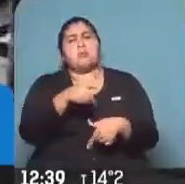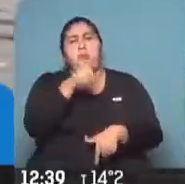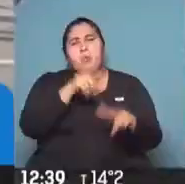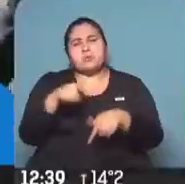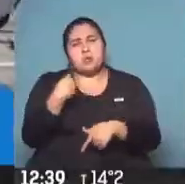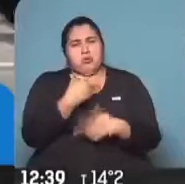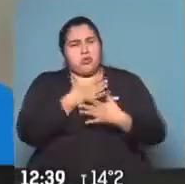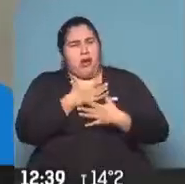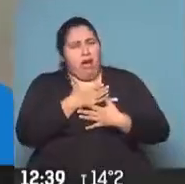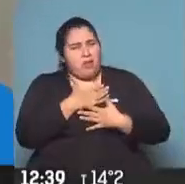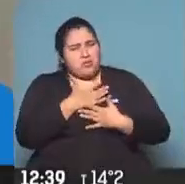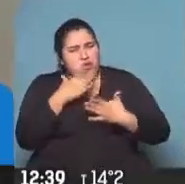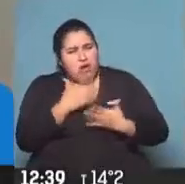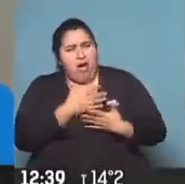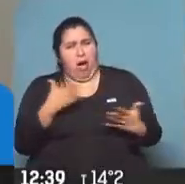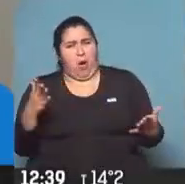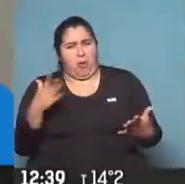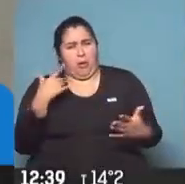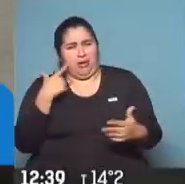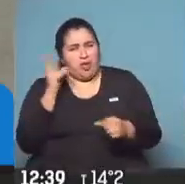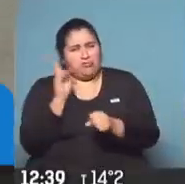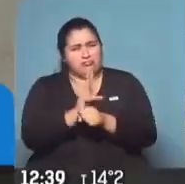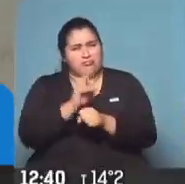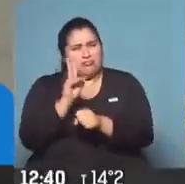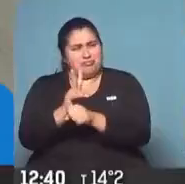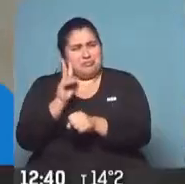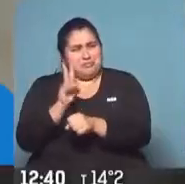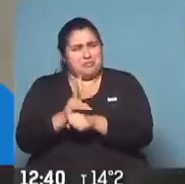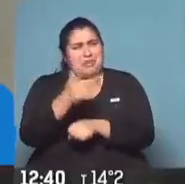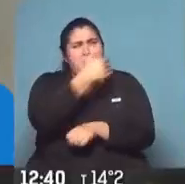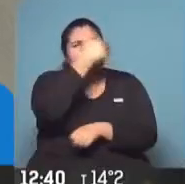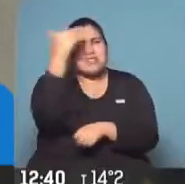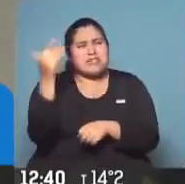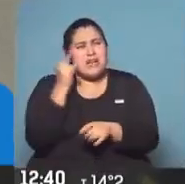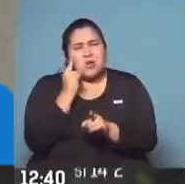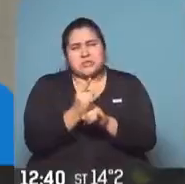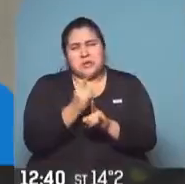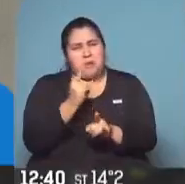corazón al lado custodiando nuestro cielo por siempre